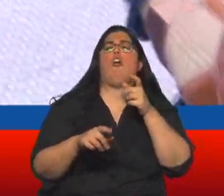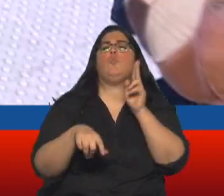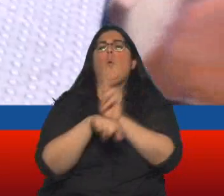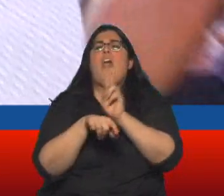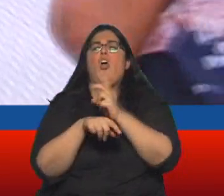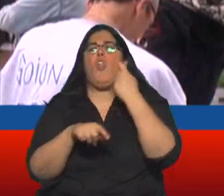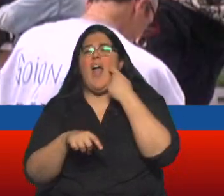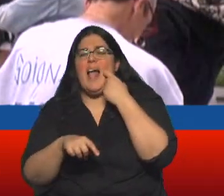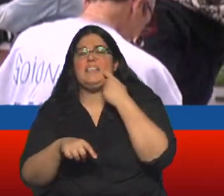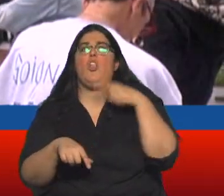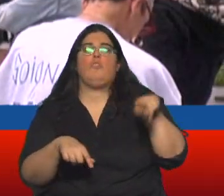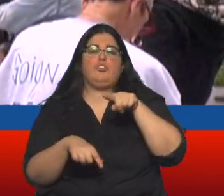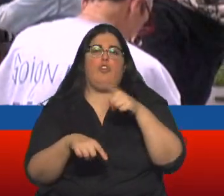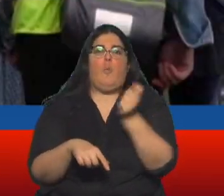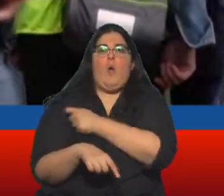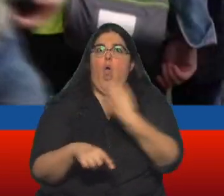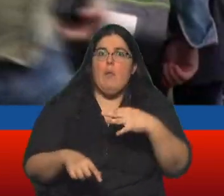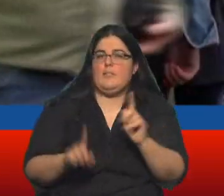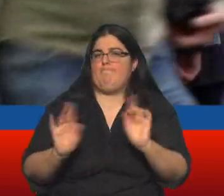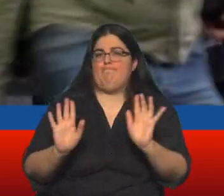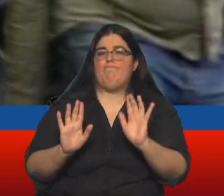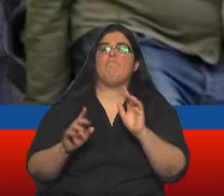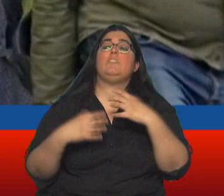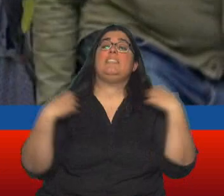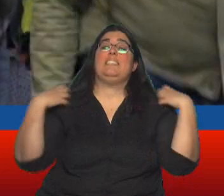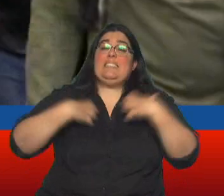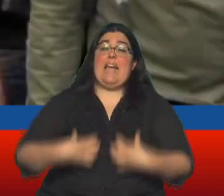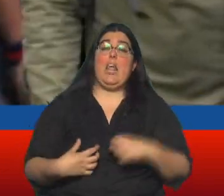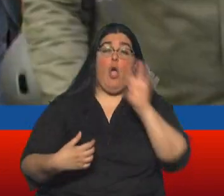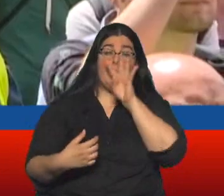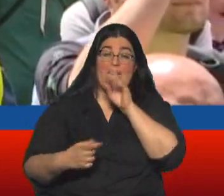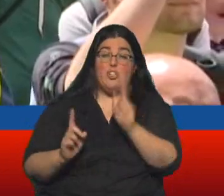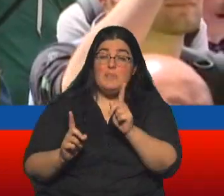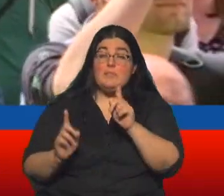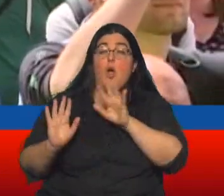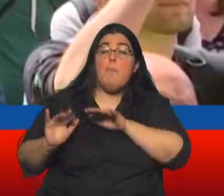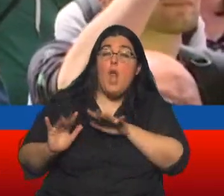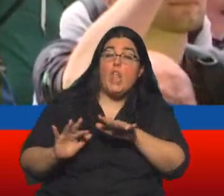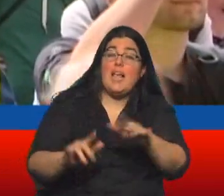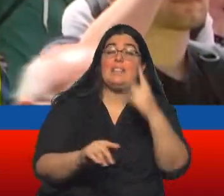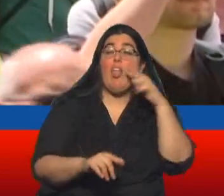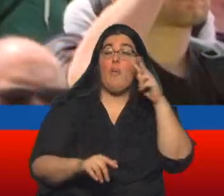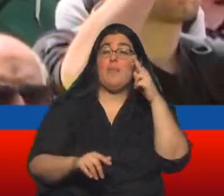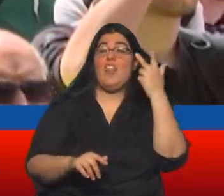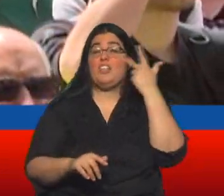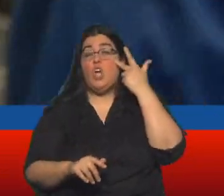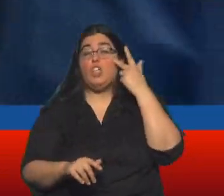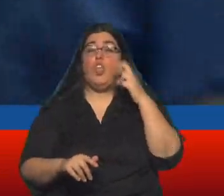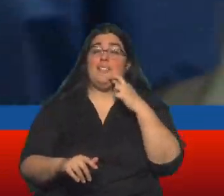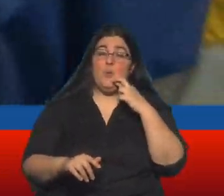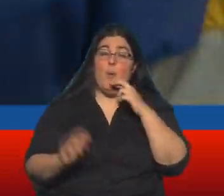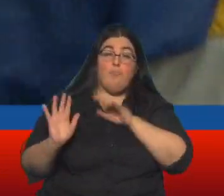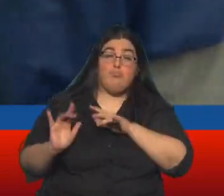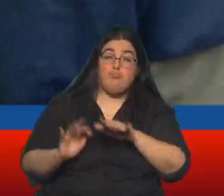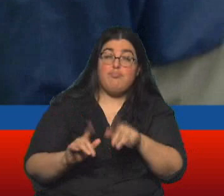residencias de ancianos. Incluso los chalecos amarillos, protagonistas de las masivas protestas de 2018 y 2019,